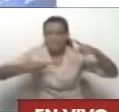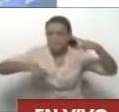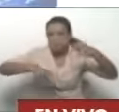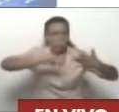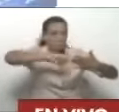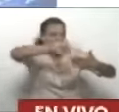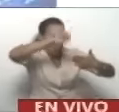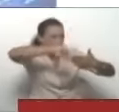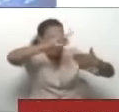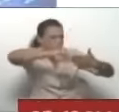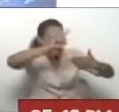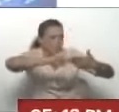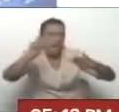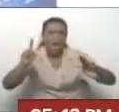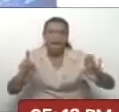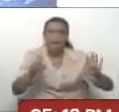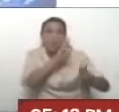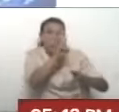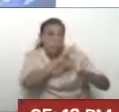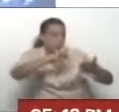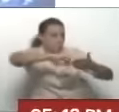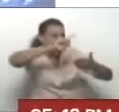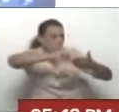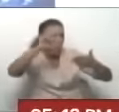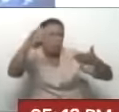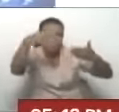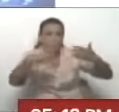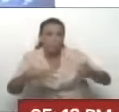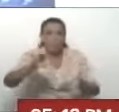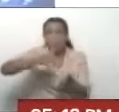TikTok, todos los usos y aplicaciones que tiene